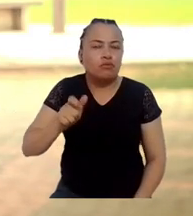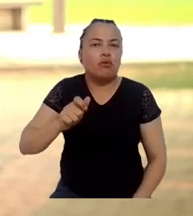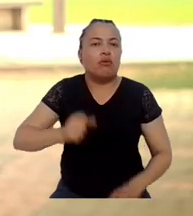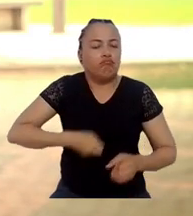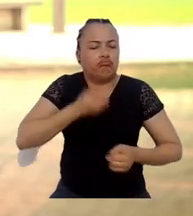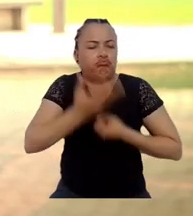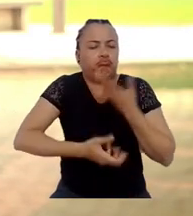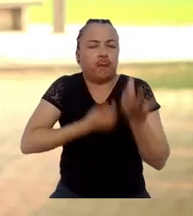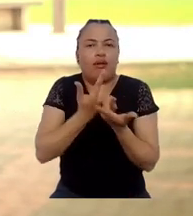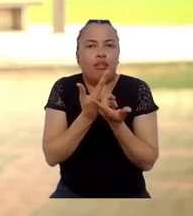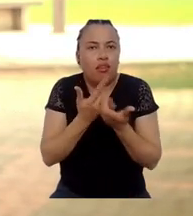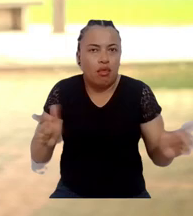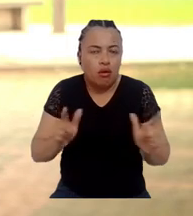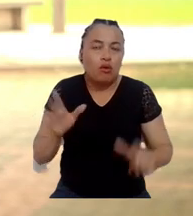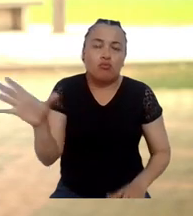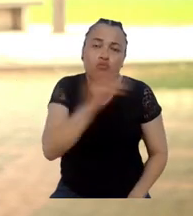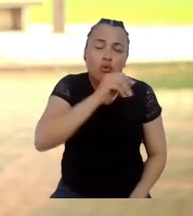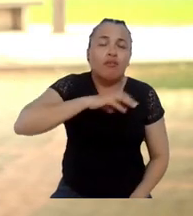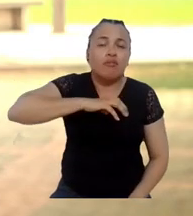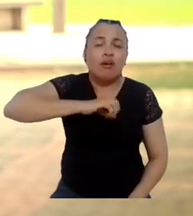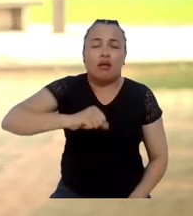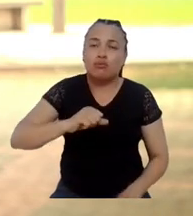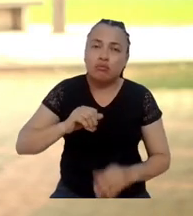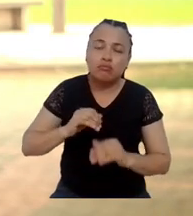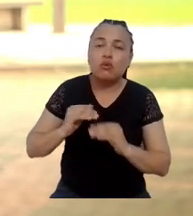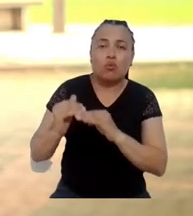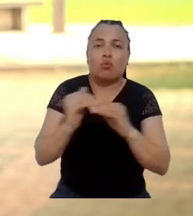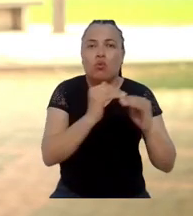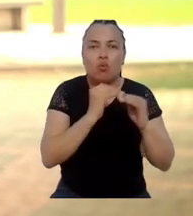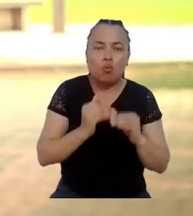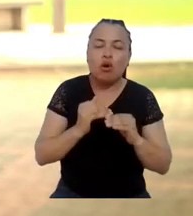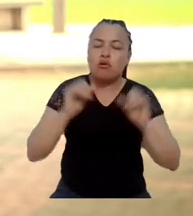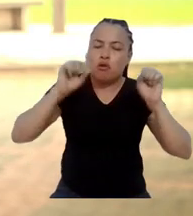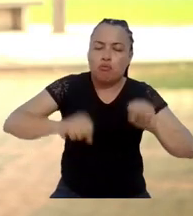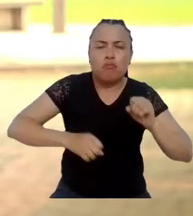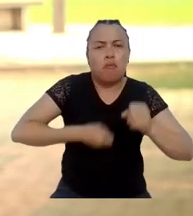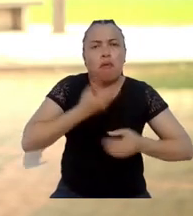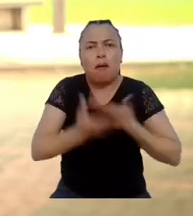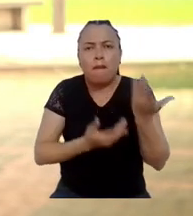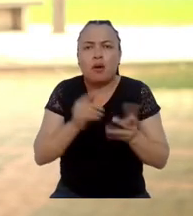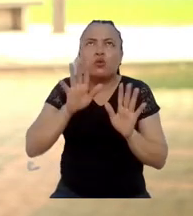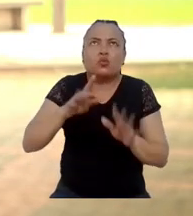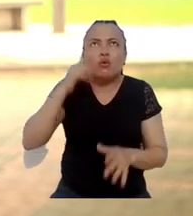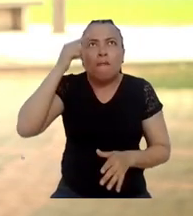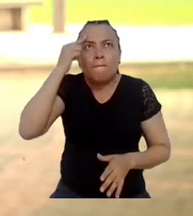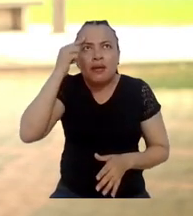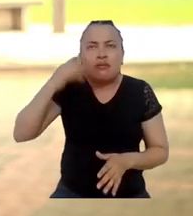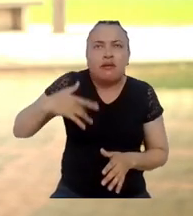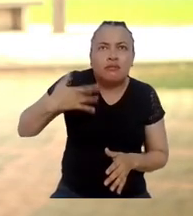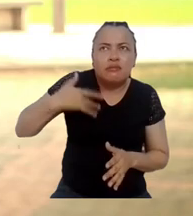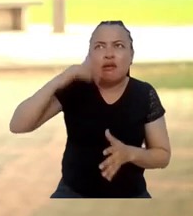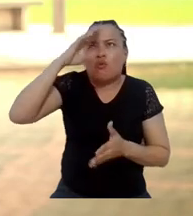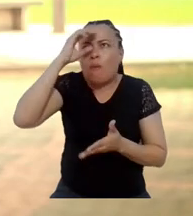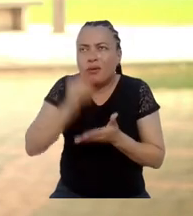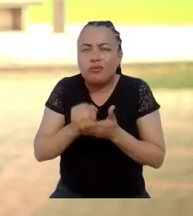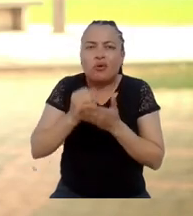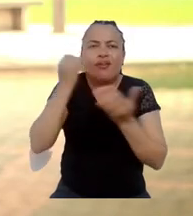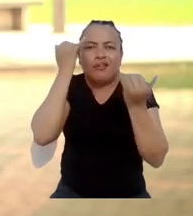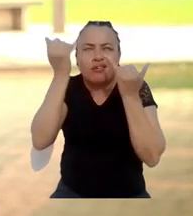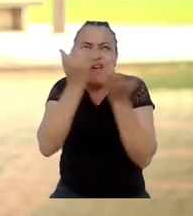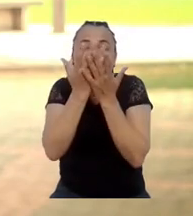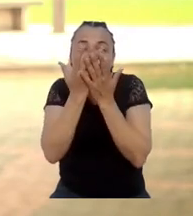a la libertad de expresión del cual todos gozamos y que podemos profesar independientemente de nuestras creencias de nuestras